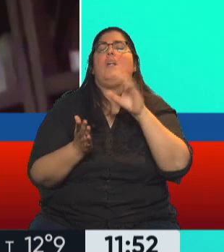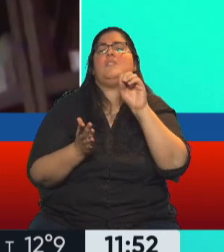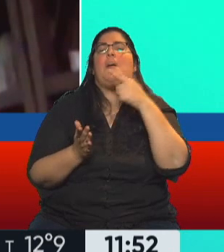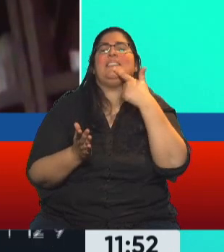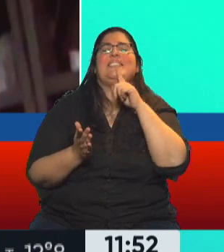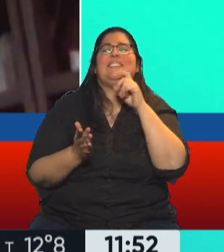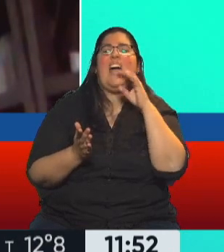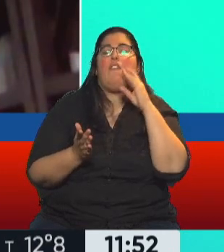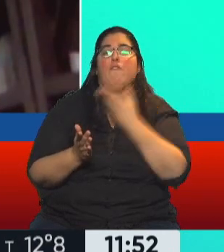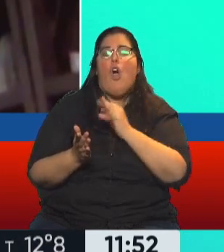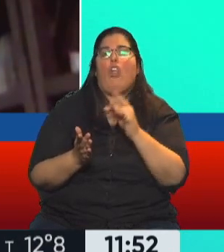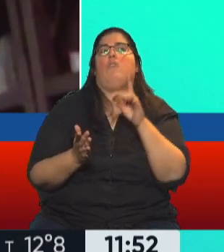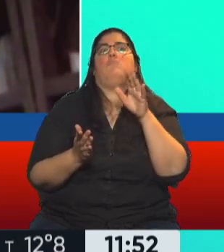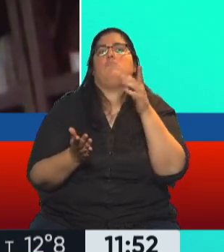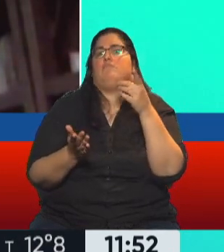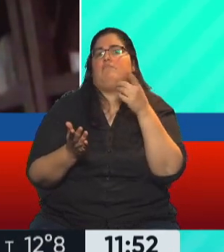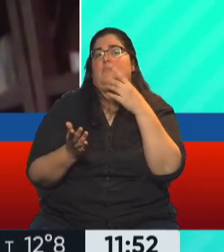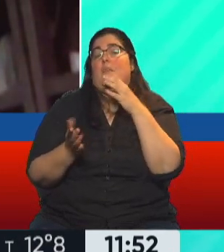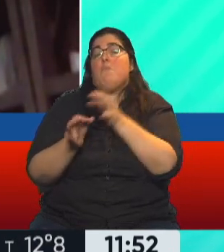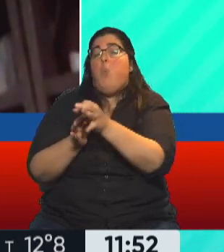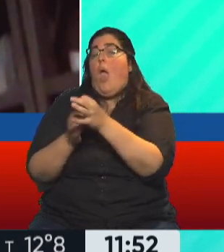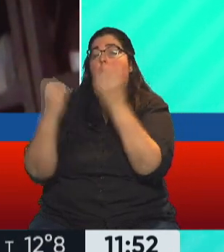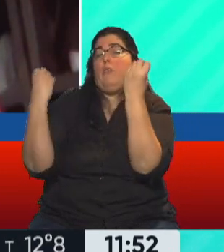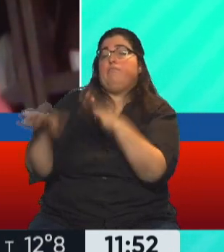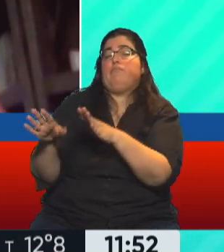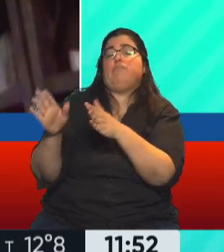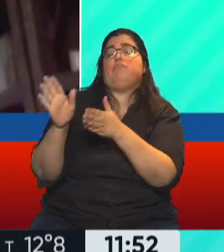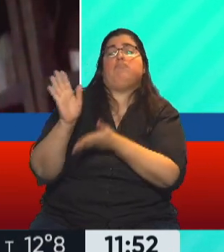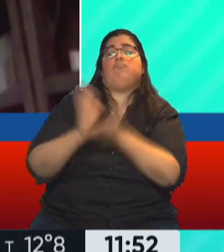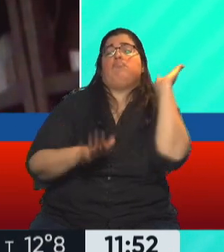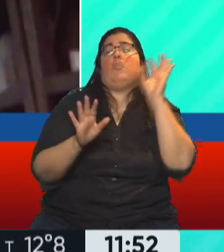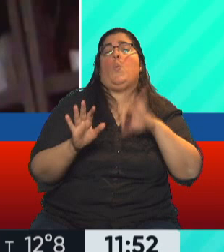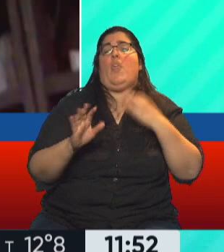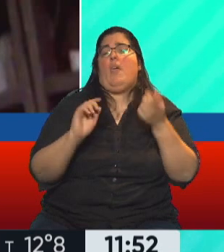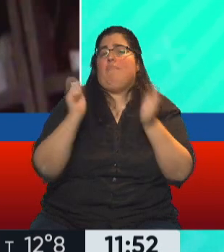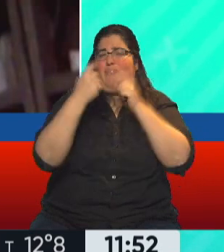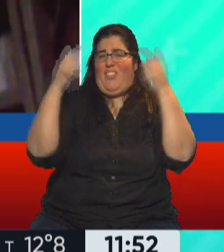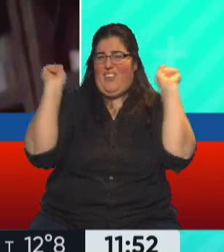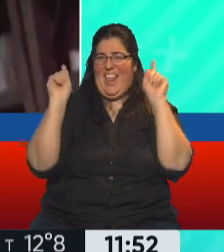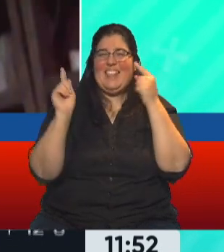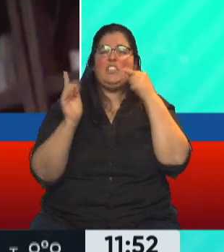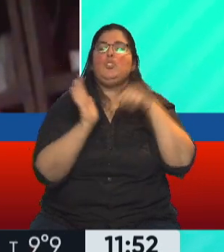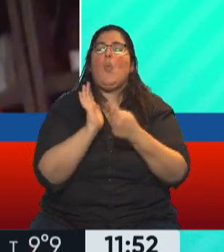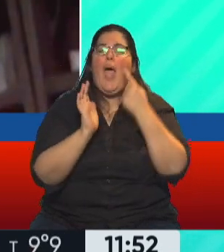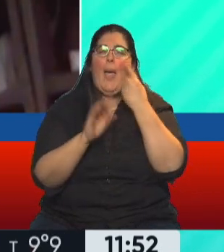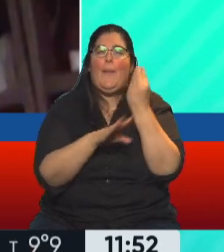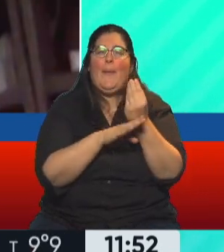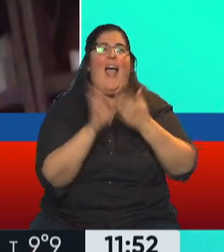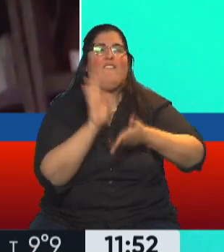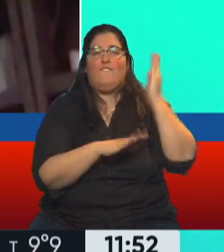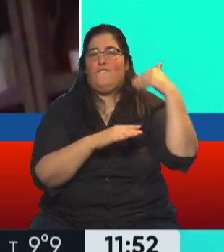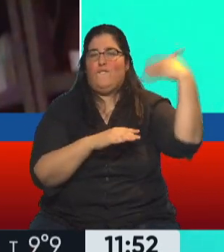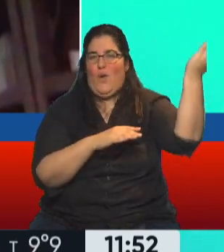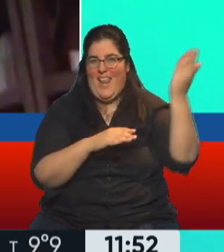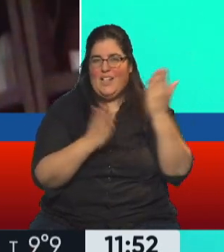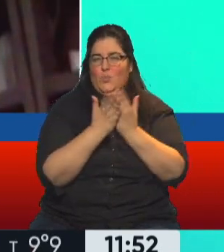tuvo otra trayectoria de vida, o sea, dejó su pueblo y se fue a vivir a la ciudad, se fue a vivir al extranjero, ¿no? A